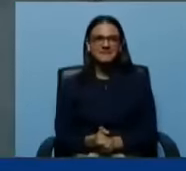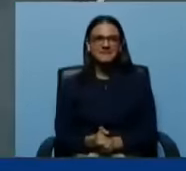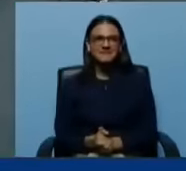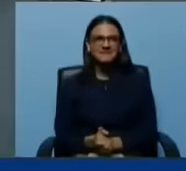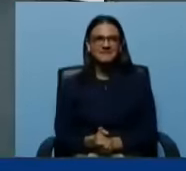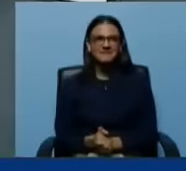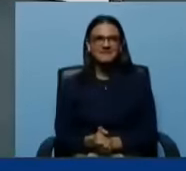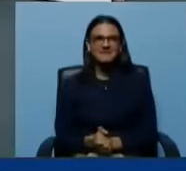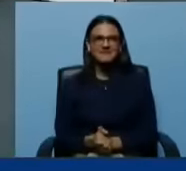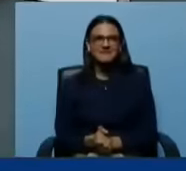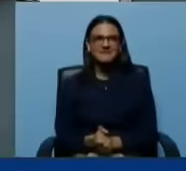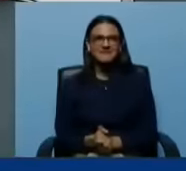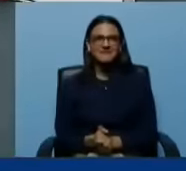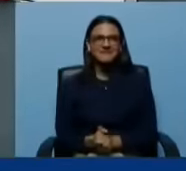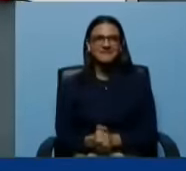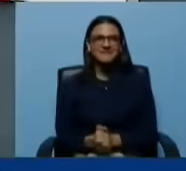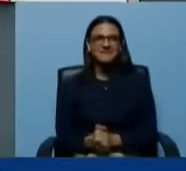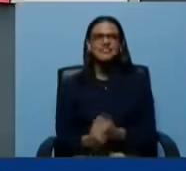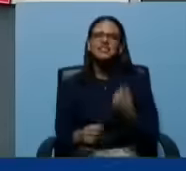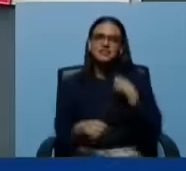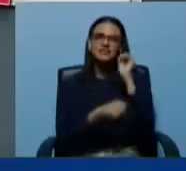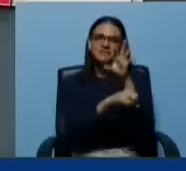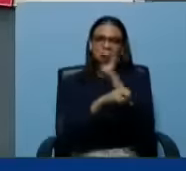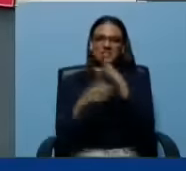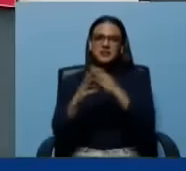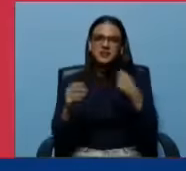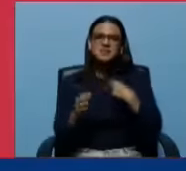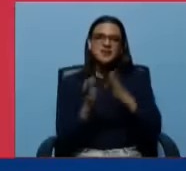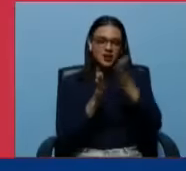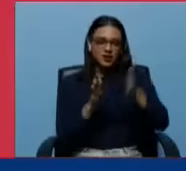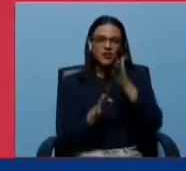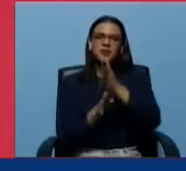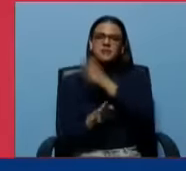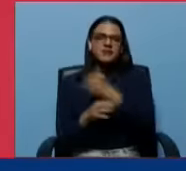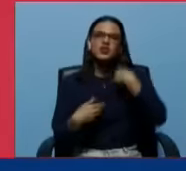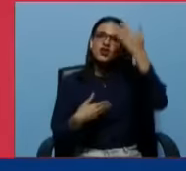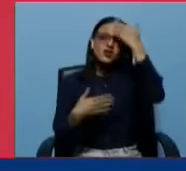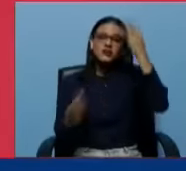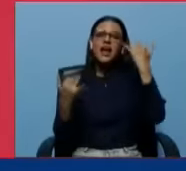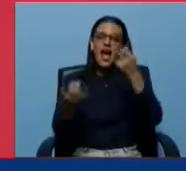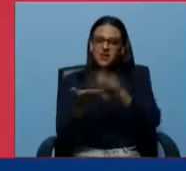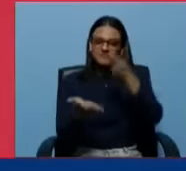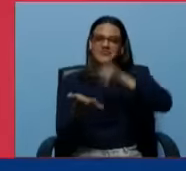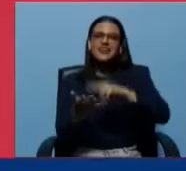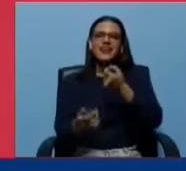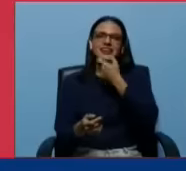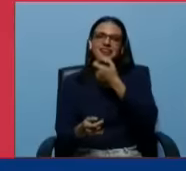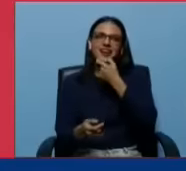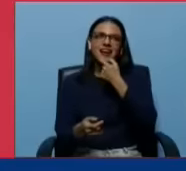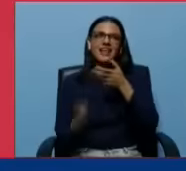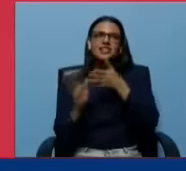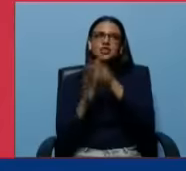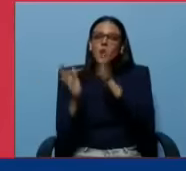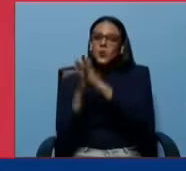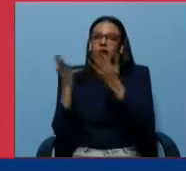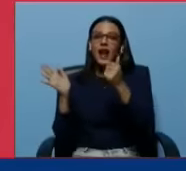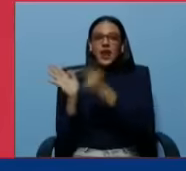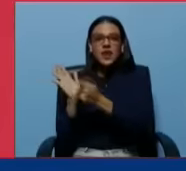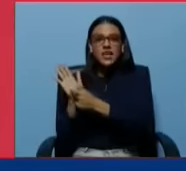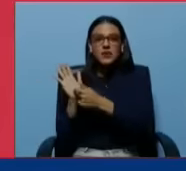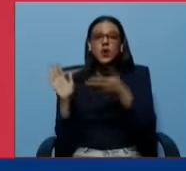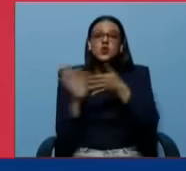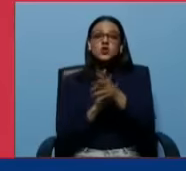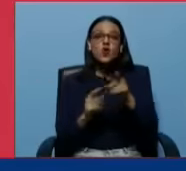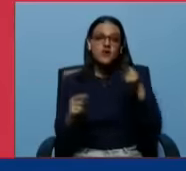Agradezco, Micho. Por aquí les recomiendo, compañero. No sé si hay versión en inglés. Este libro, El